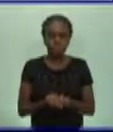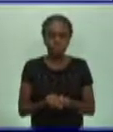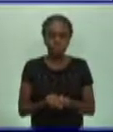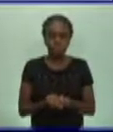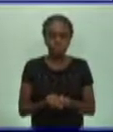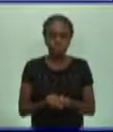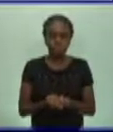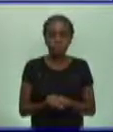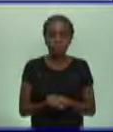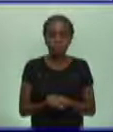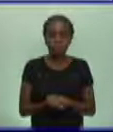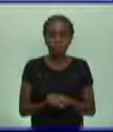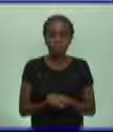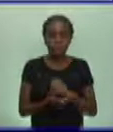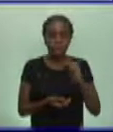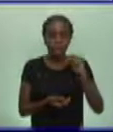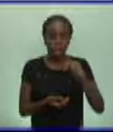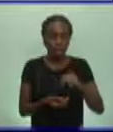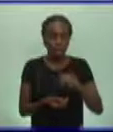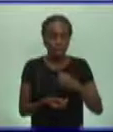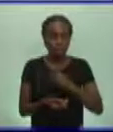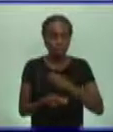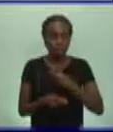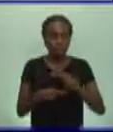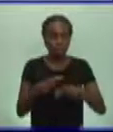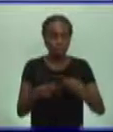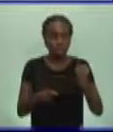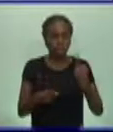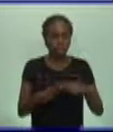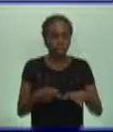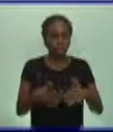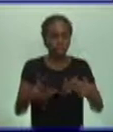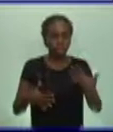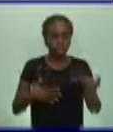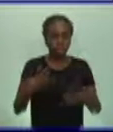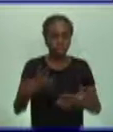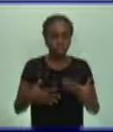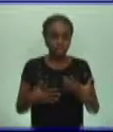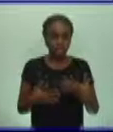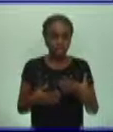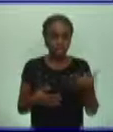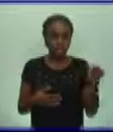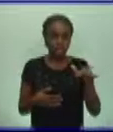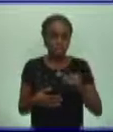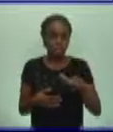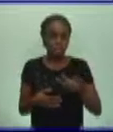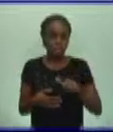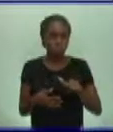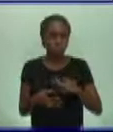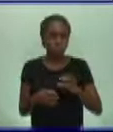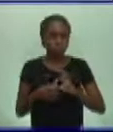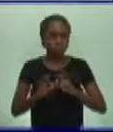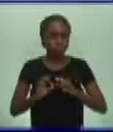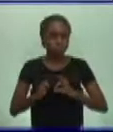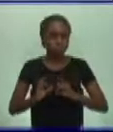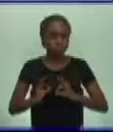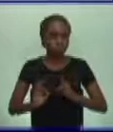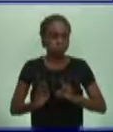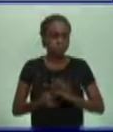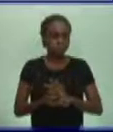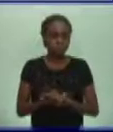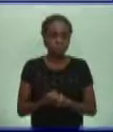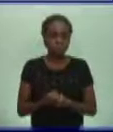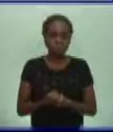Entonces, ahora les propongo una actividad que tiene que ver con la ortografía.